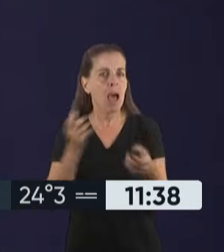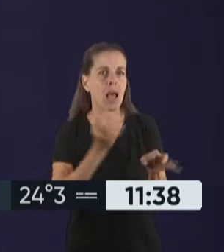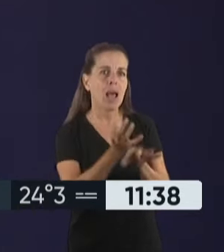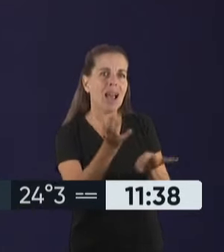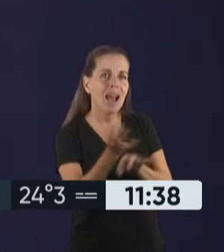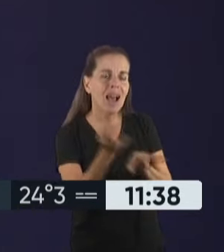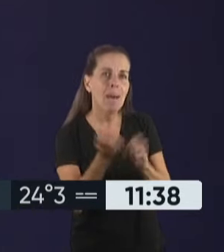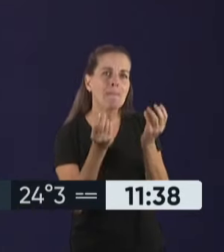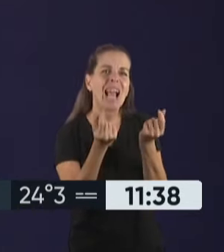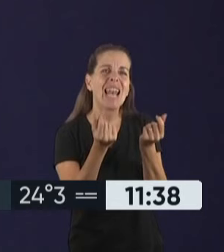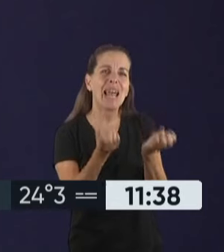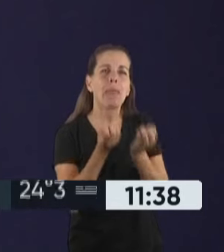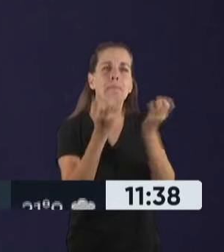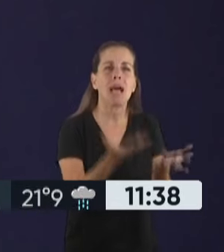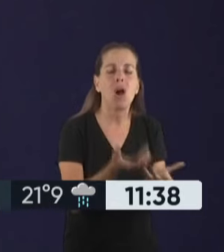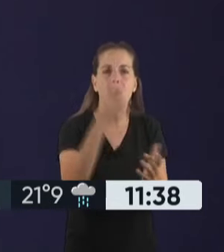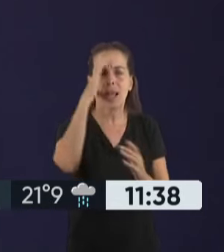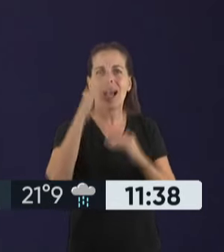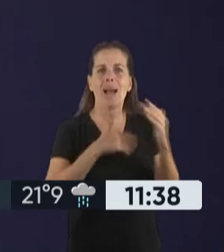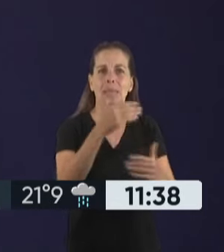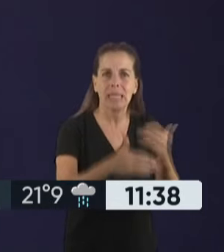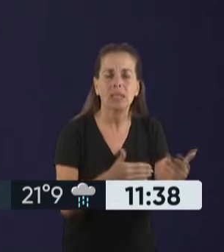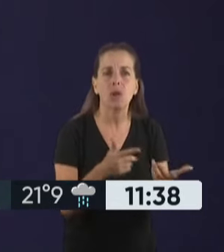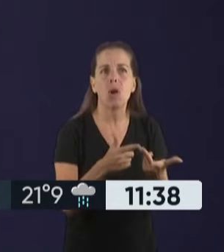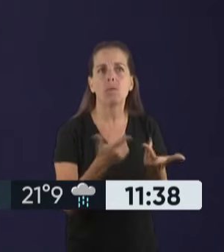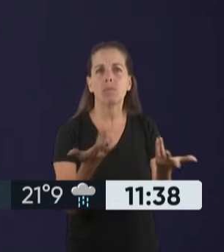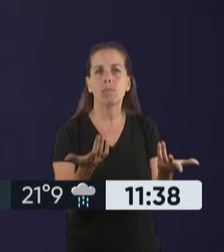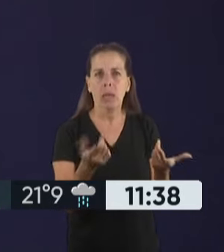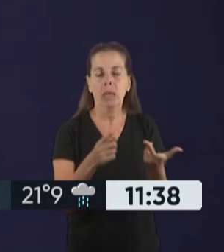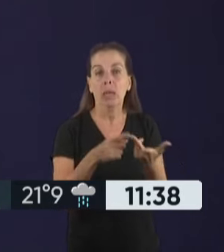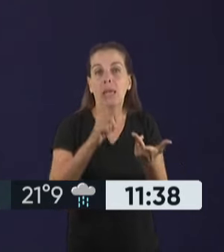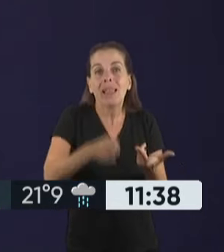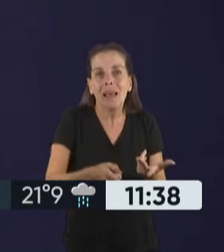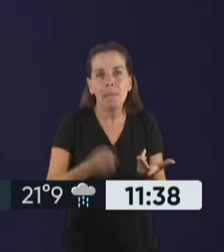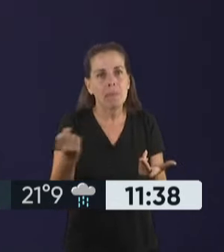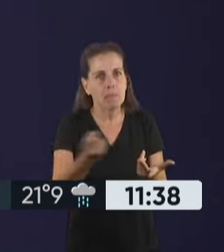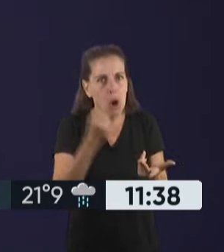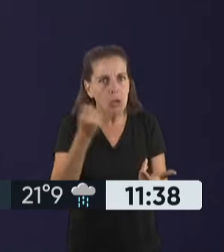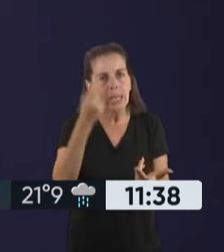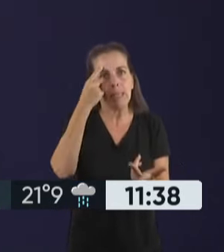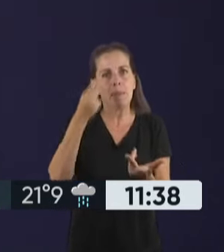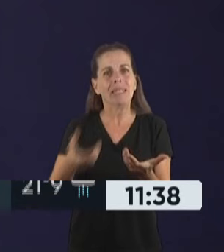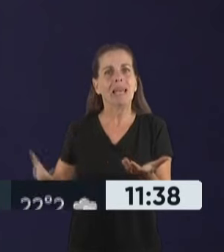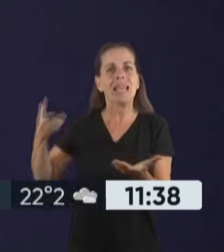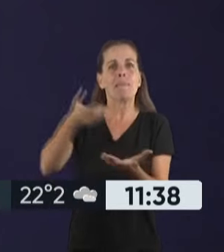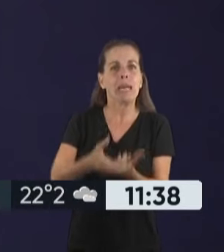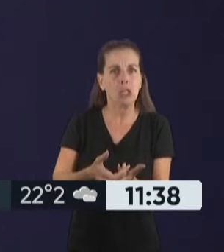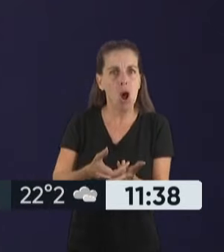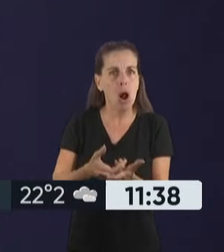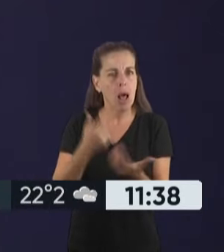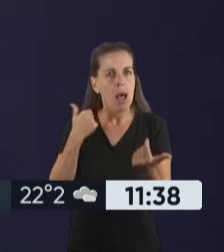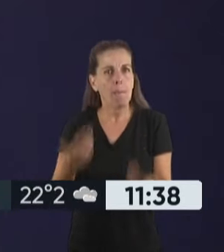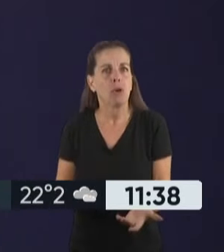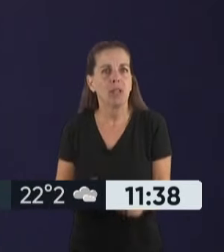y preparación y además eh con un nivel de inversión acorde eh